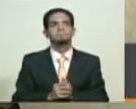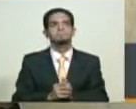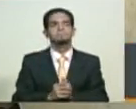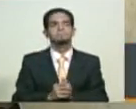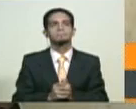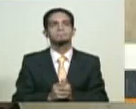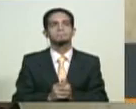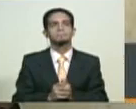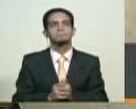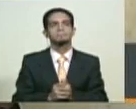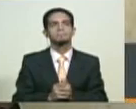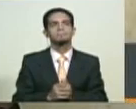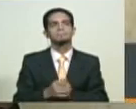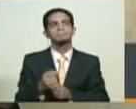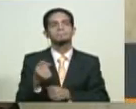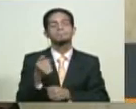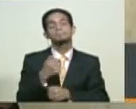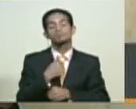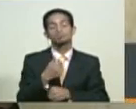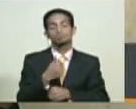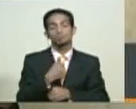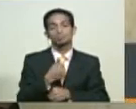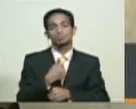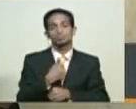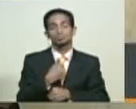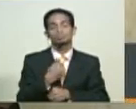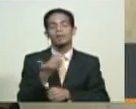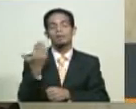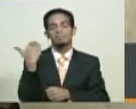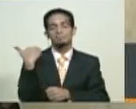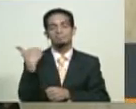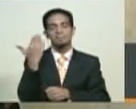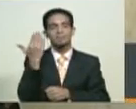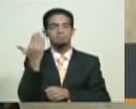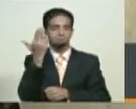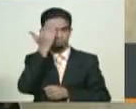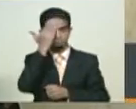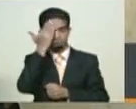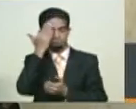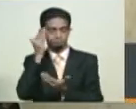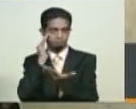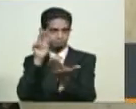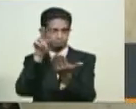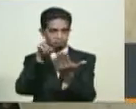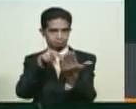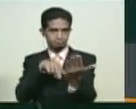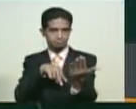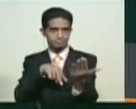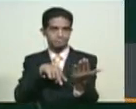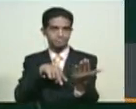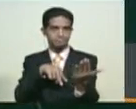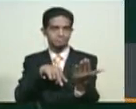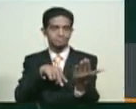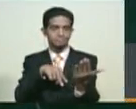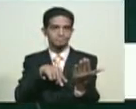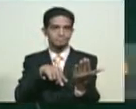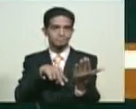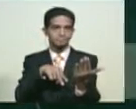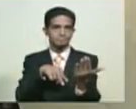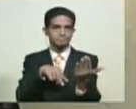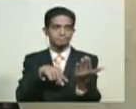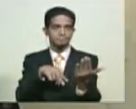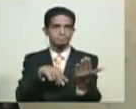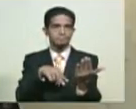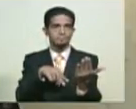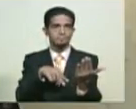Yo tuve conocimiento de esta comunicación y la pude evaluar,